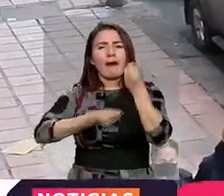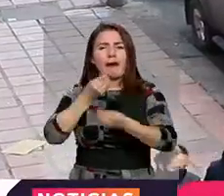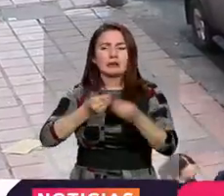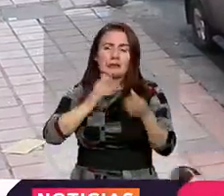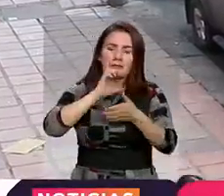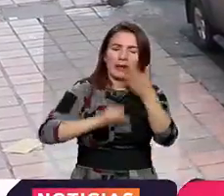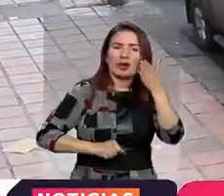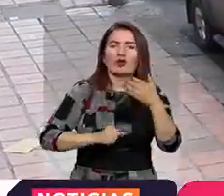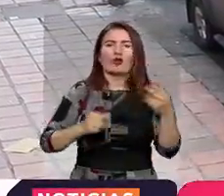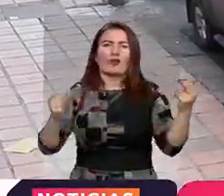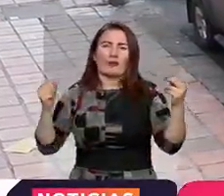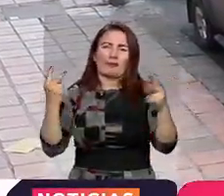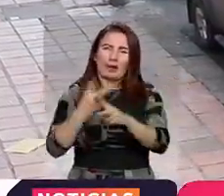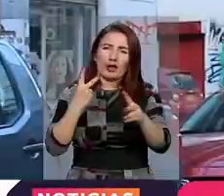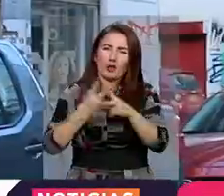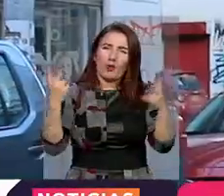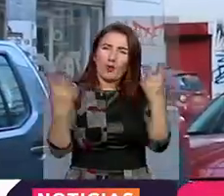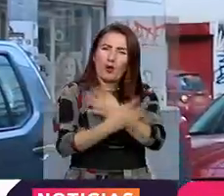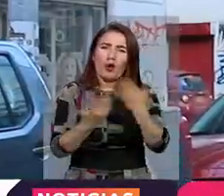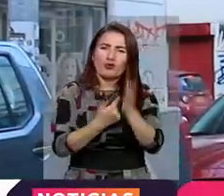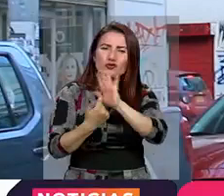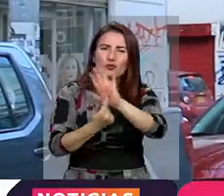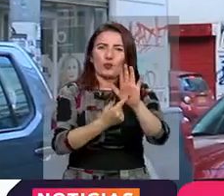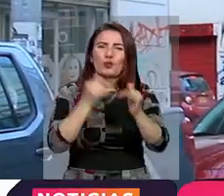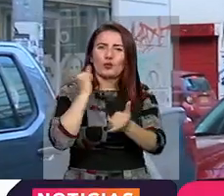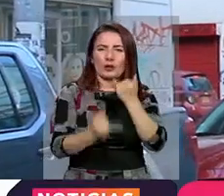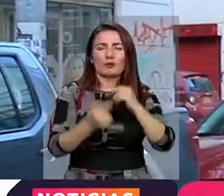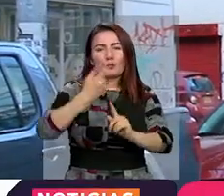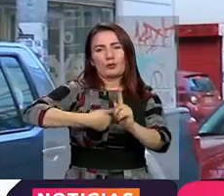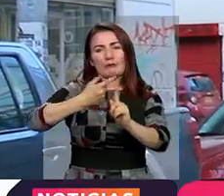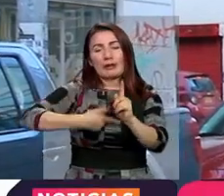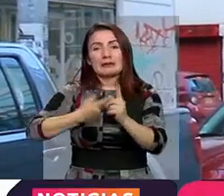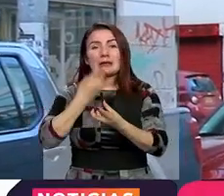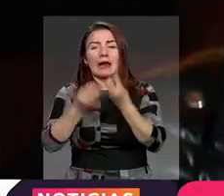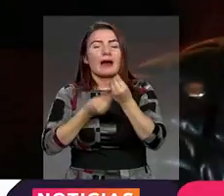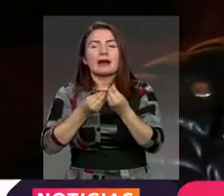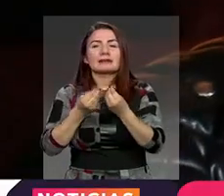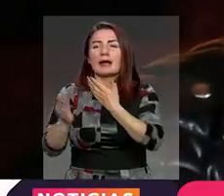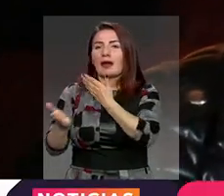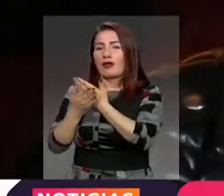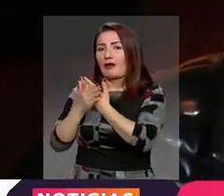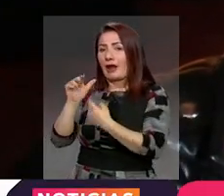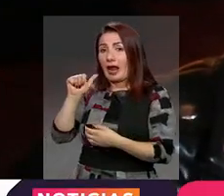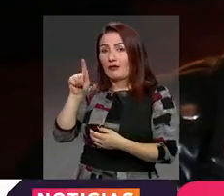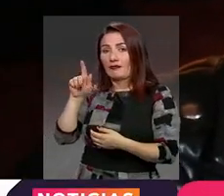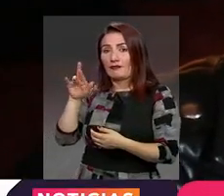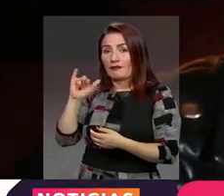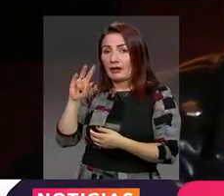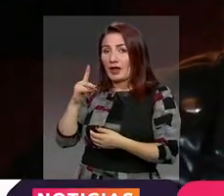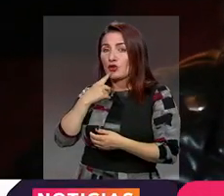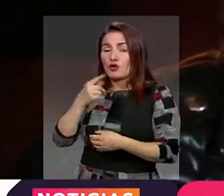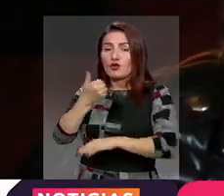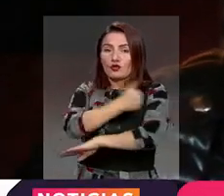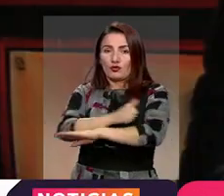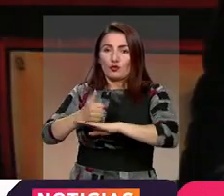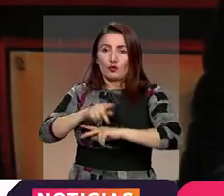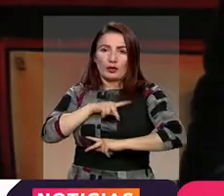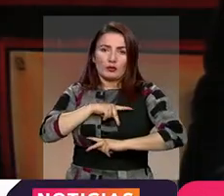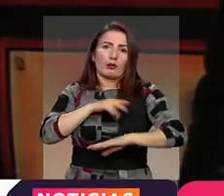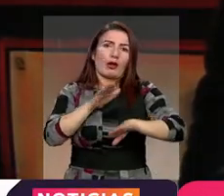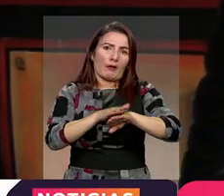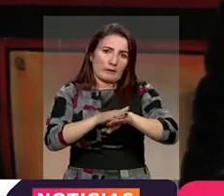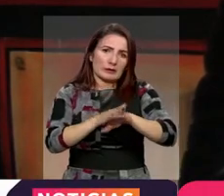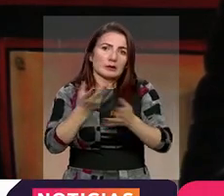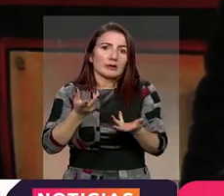mitigar los hechos delictivos que se han presentado en los últimos meses. Así lo relata Alfredo Palacio, dueño de un bar en la zona. Nos hemos